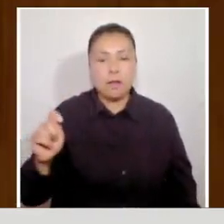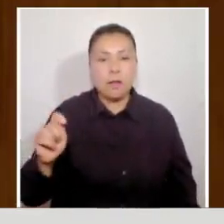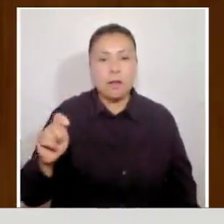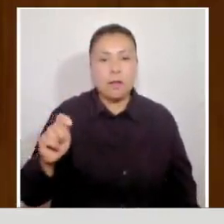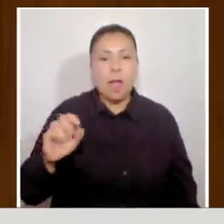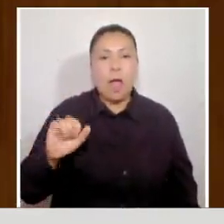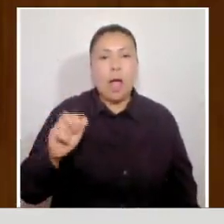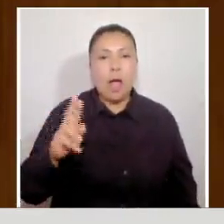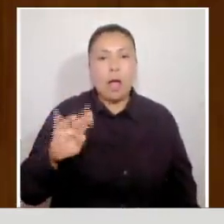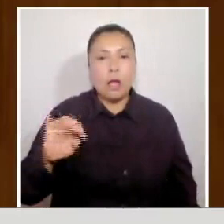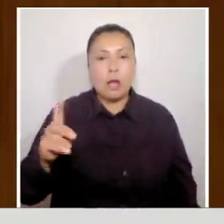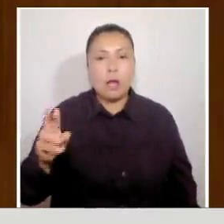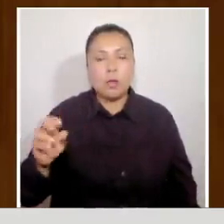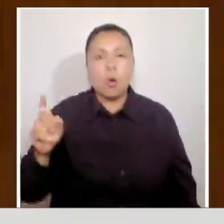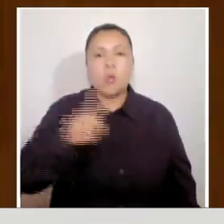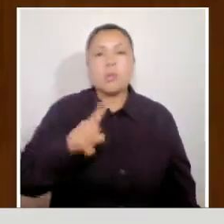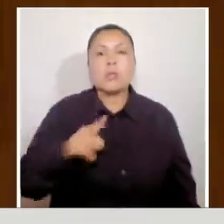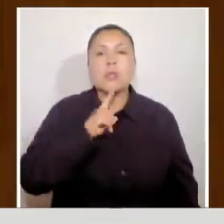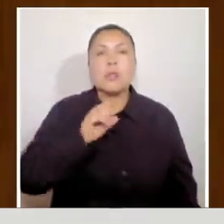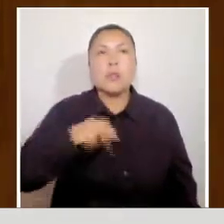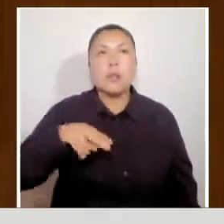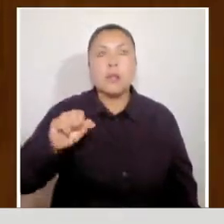Santana y Germán